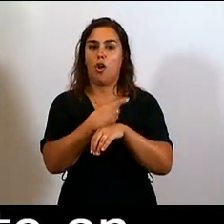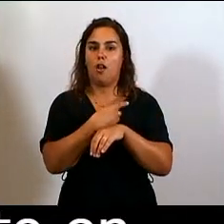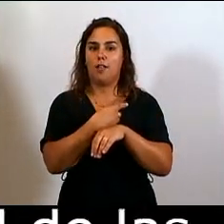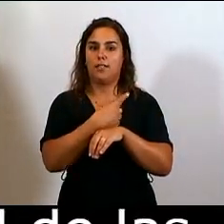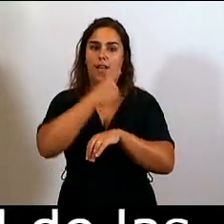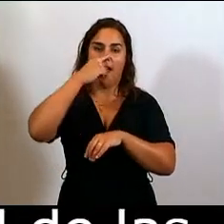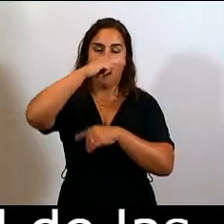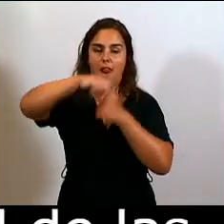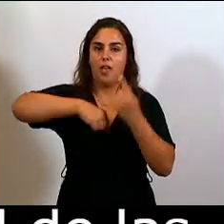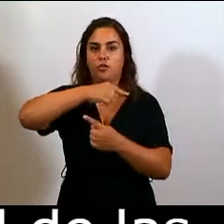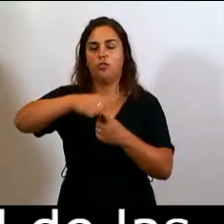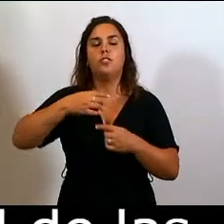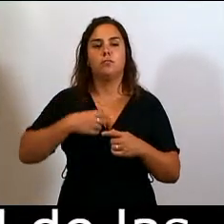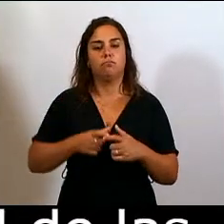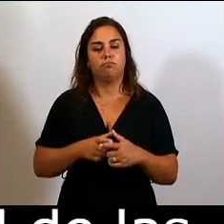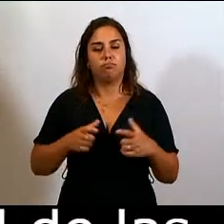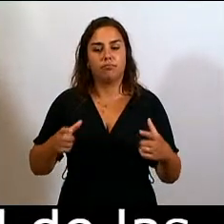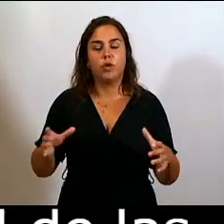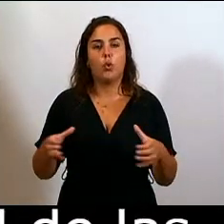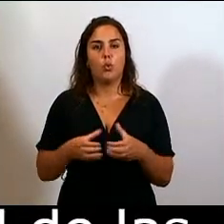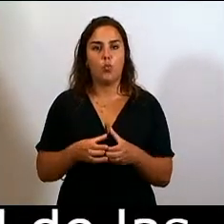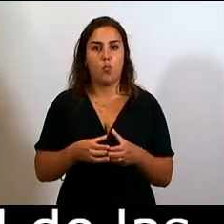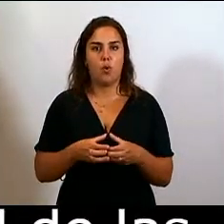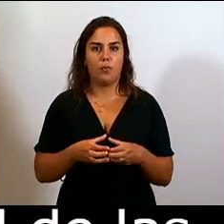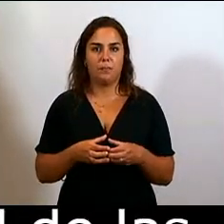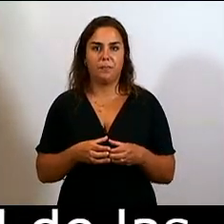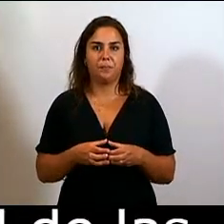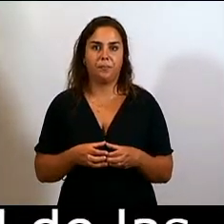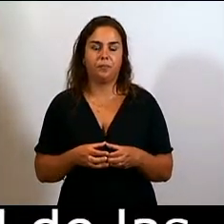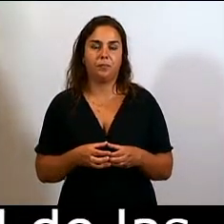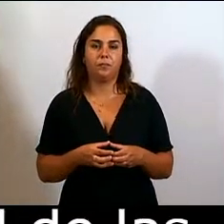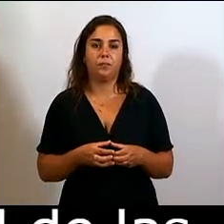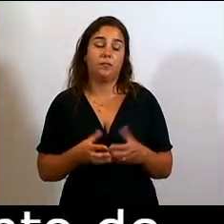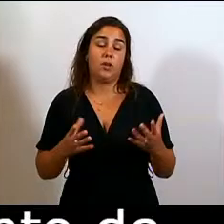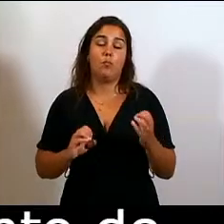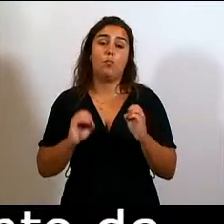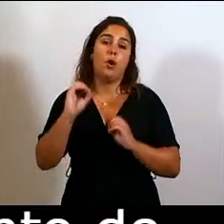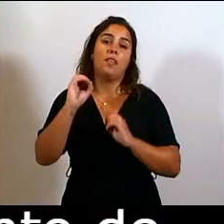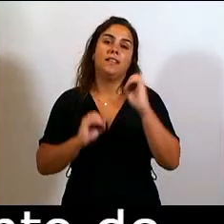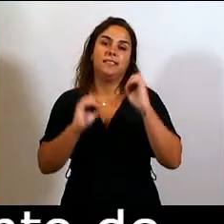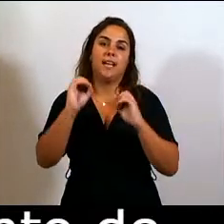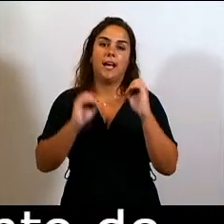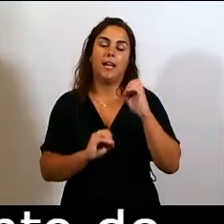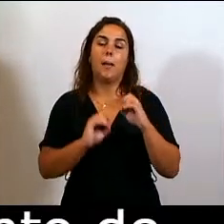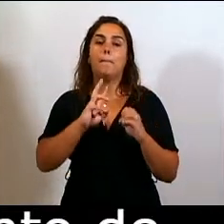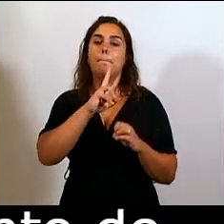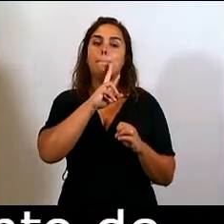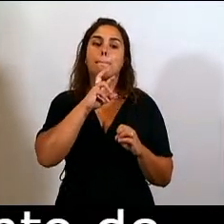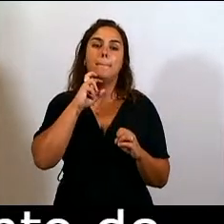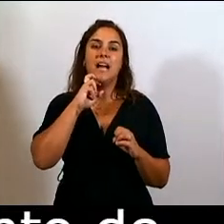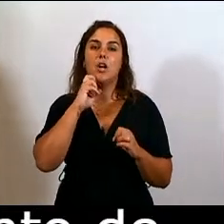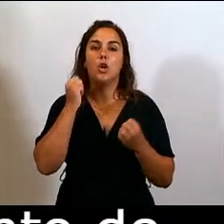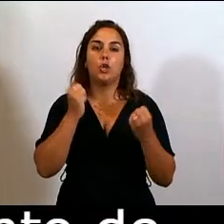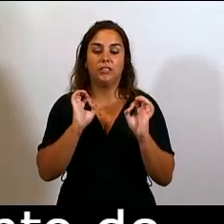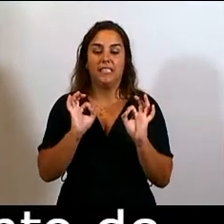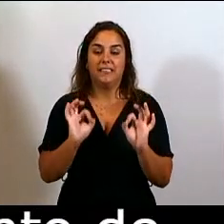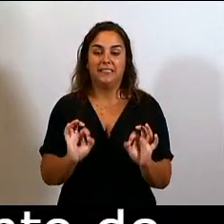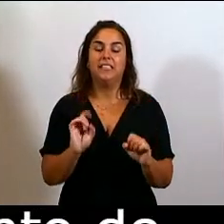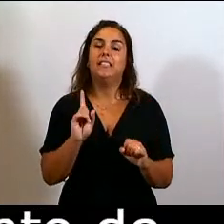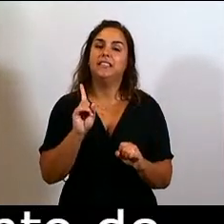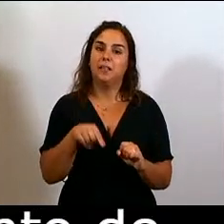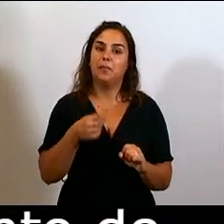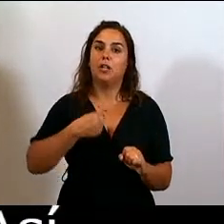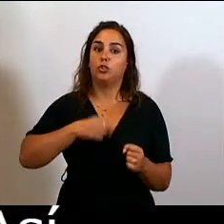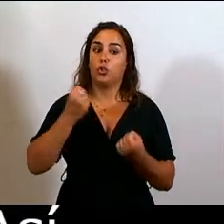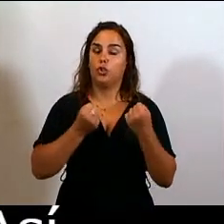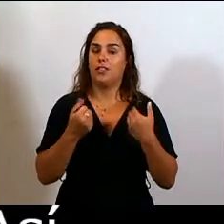incremento de plantilla en un tanto por ciento elevado y de vehículos. Así como los vehículos se los podemos